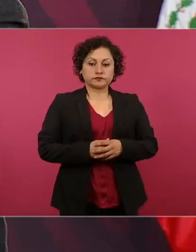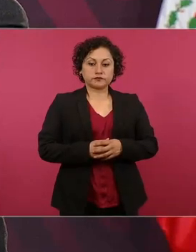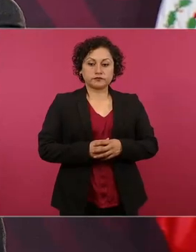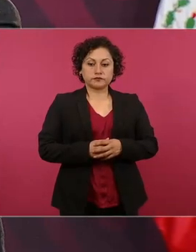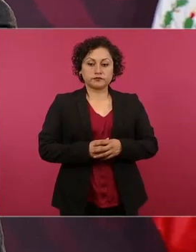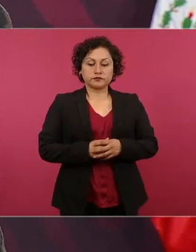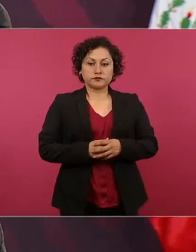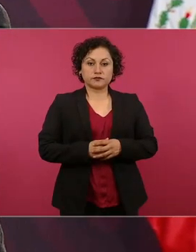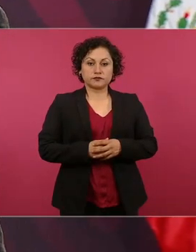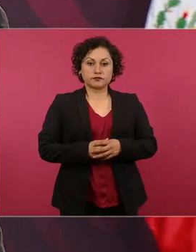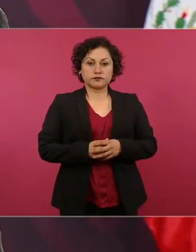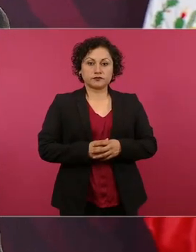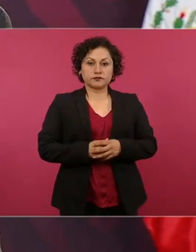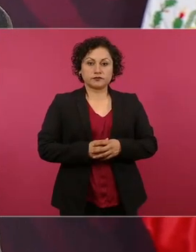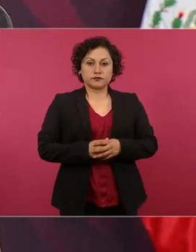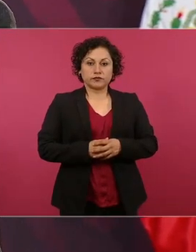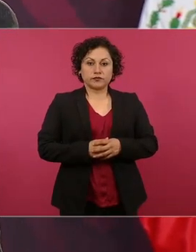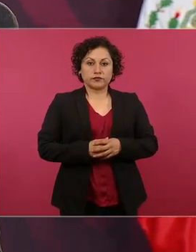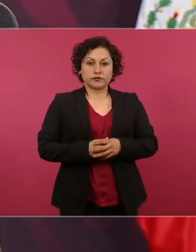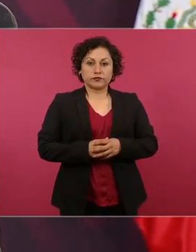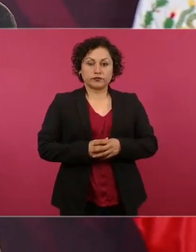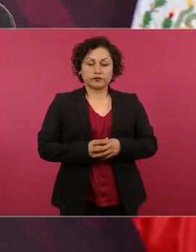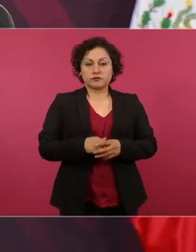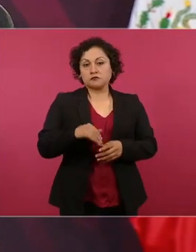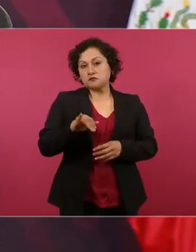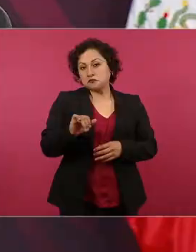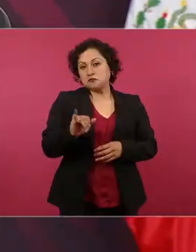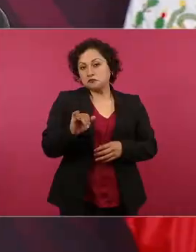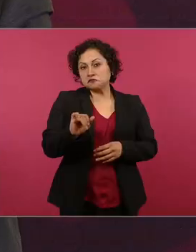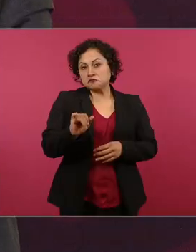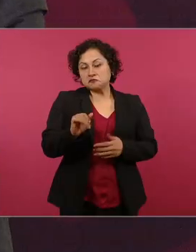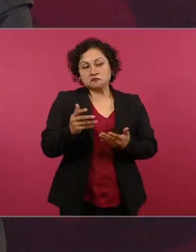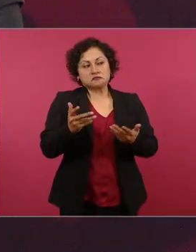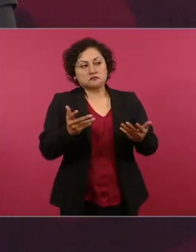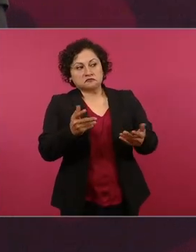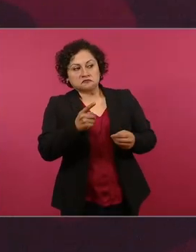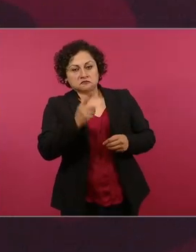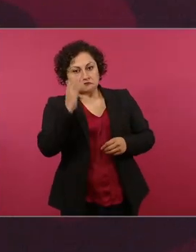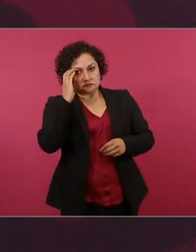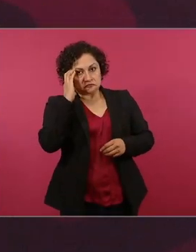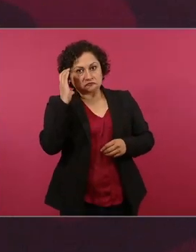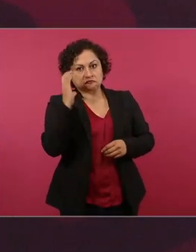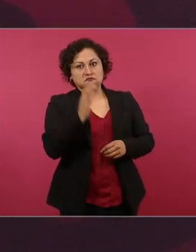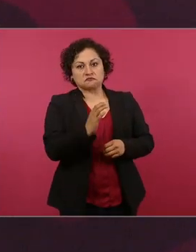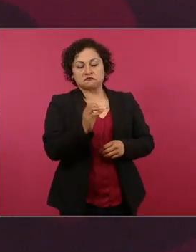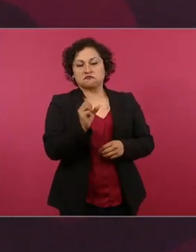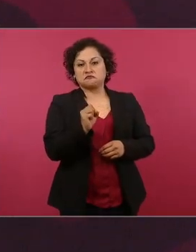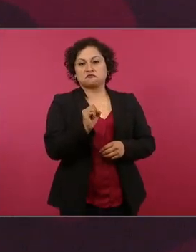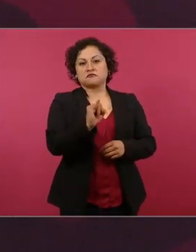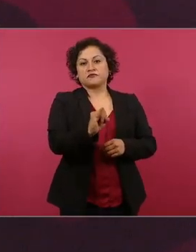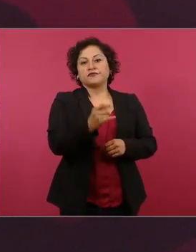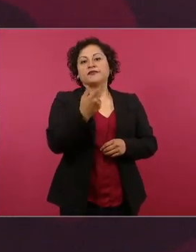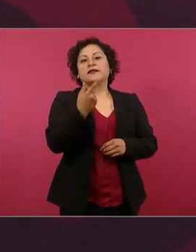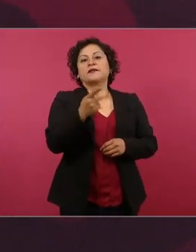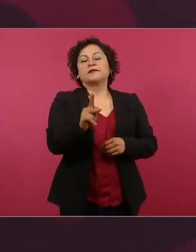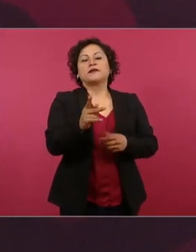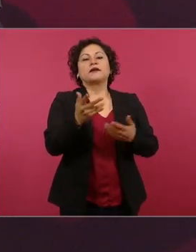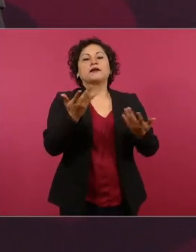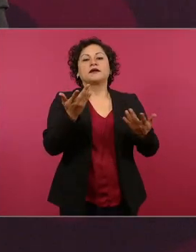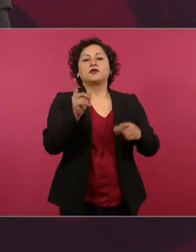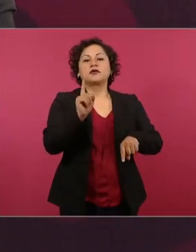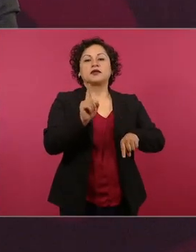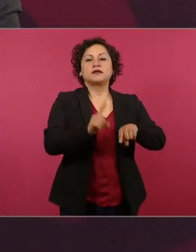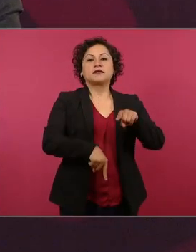les llegaron a los delincuentes, nada más que les quitaron los sensores, ya